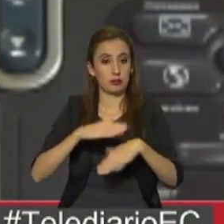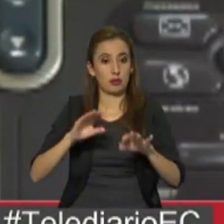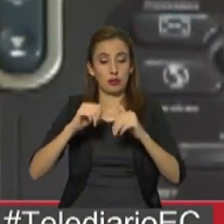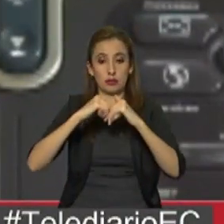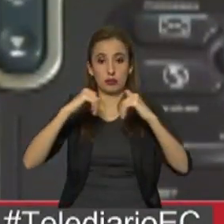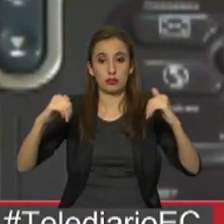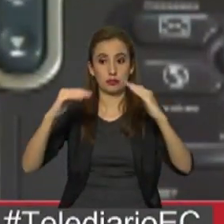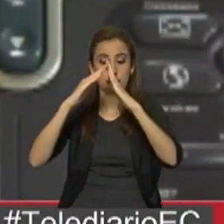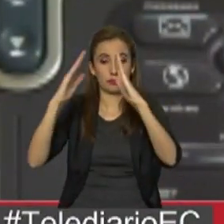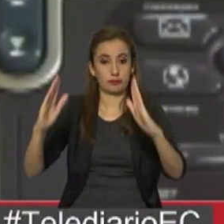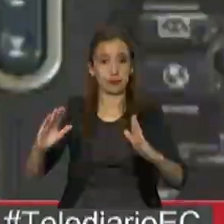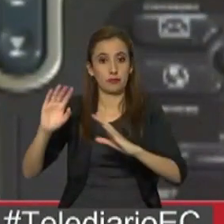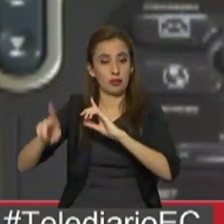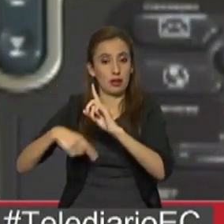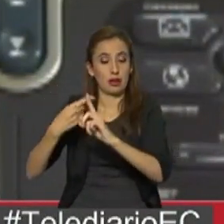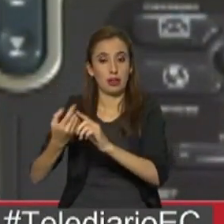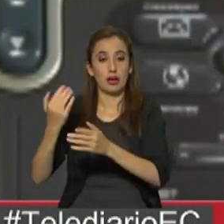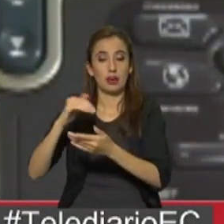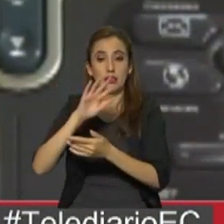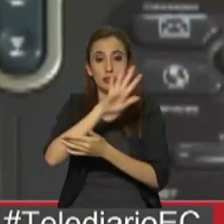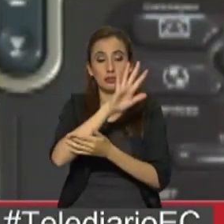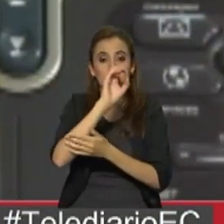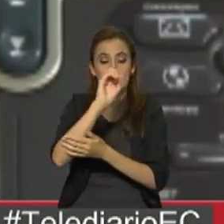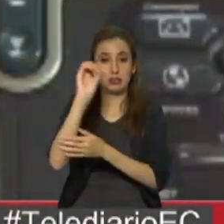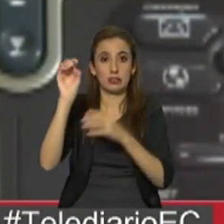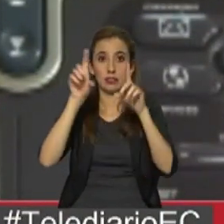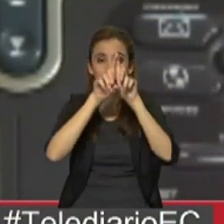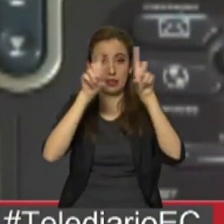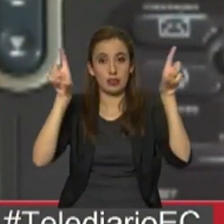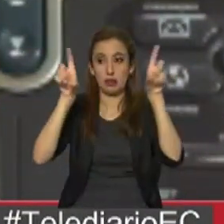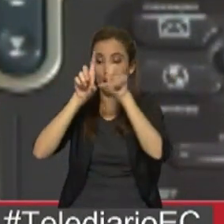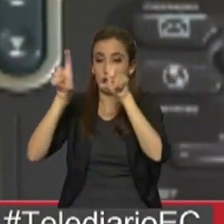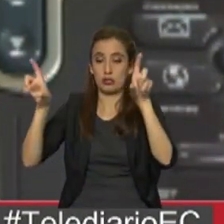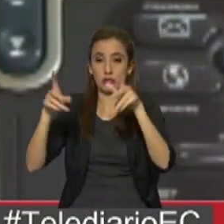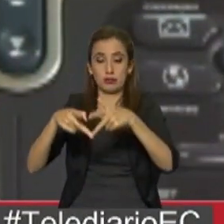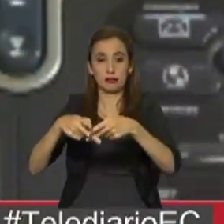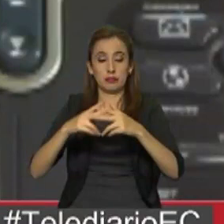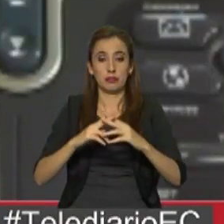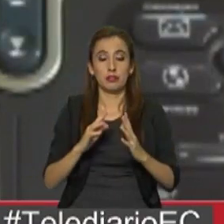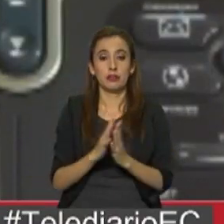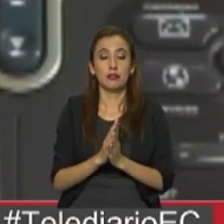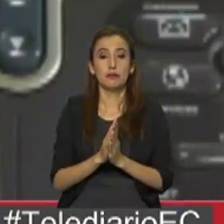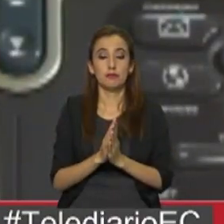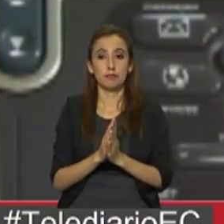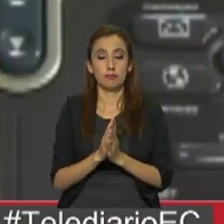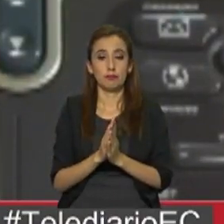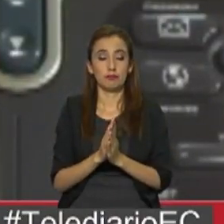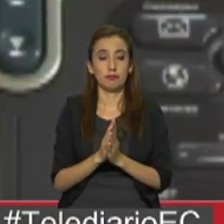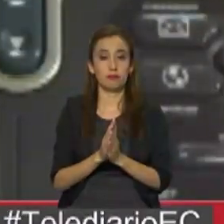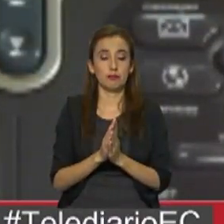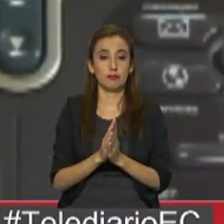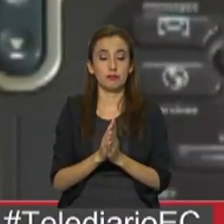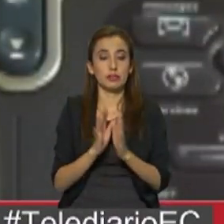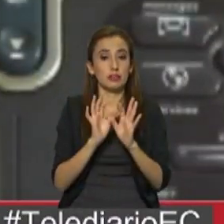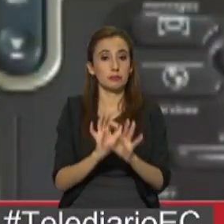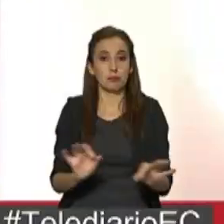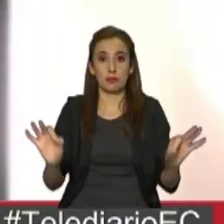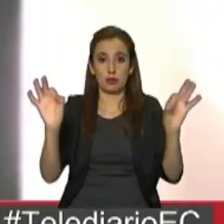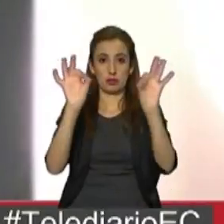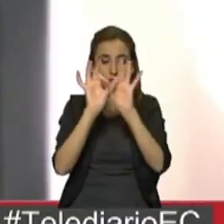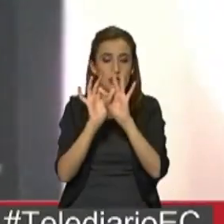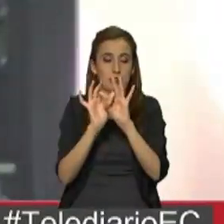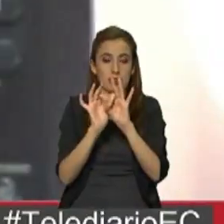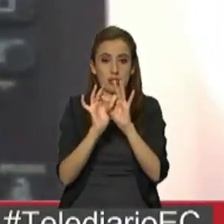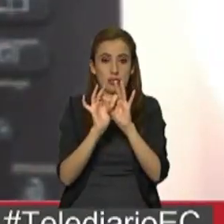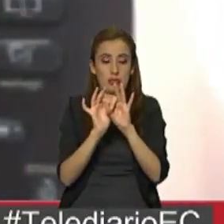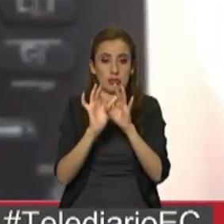social reactivar a más de 500 empresas mediante este mecanismo es un punto de partida después ya estamos pensando